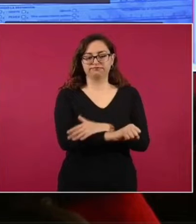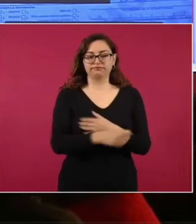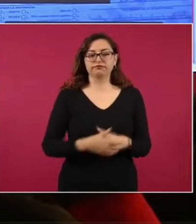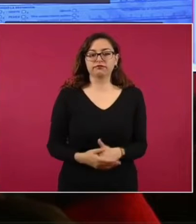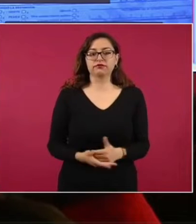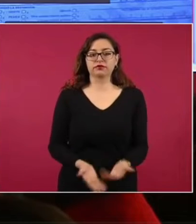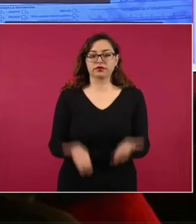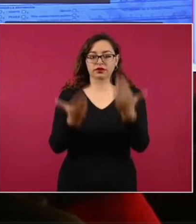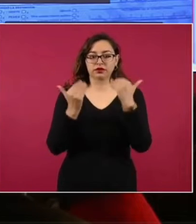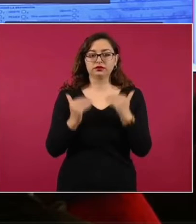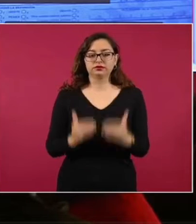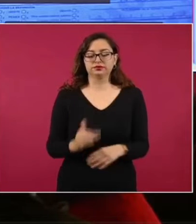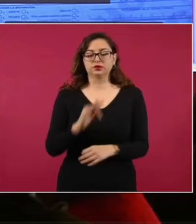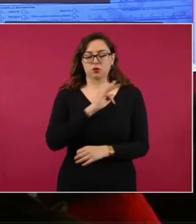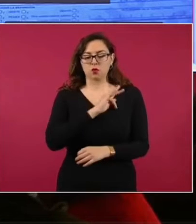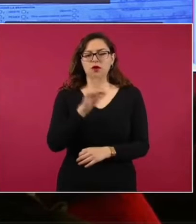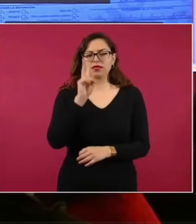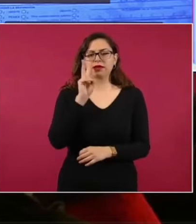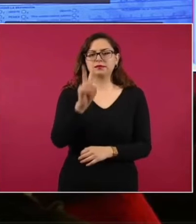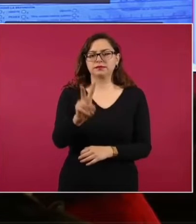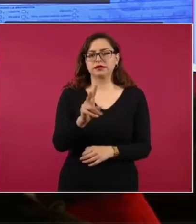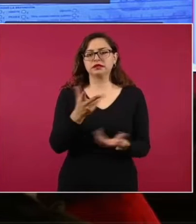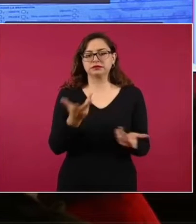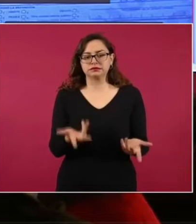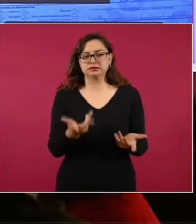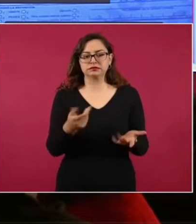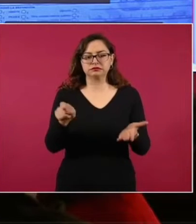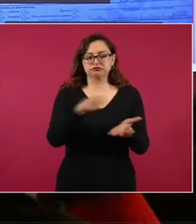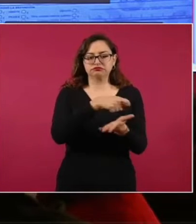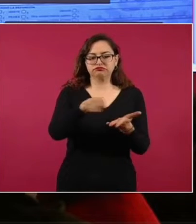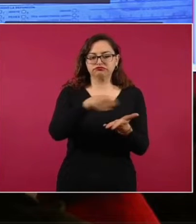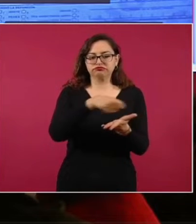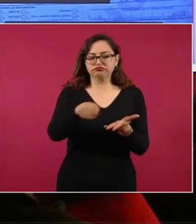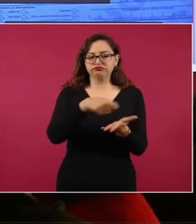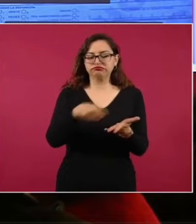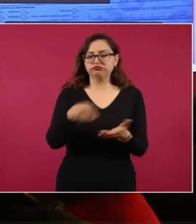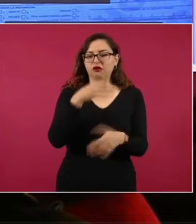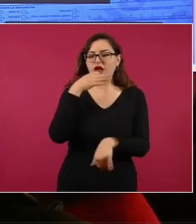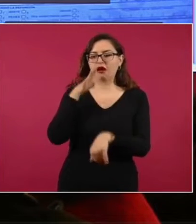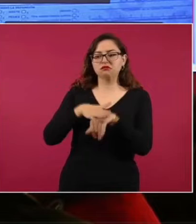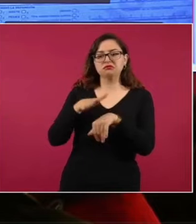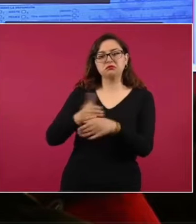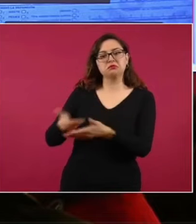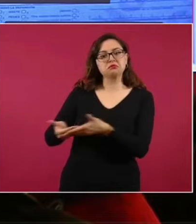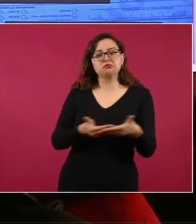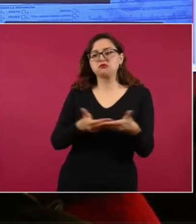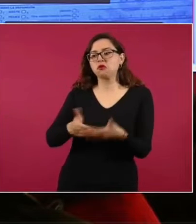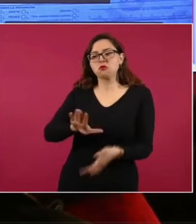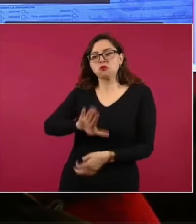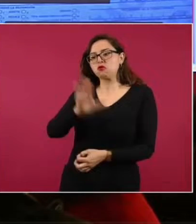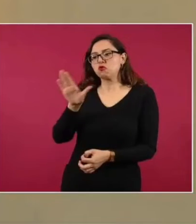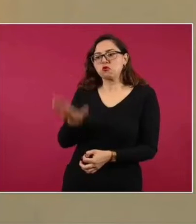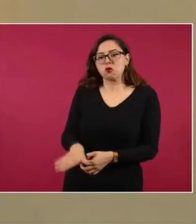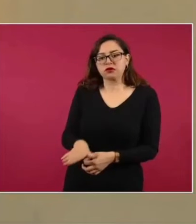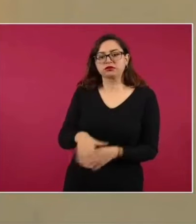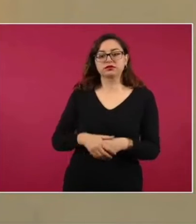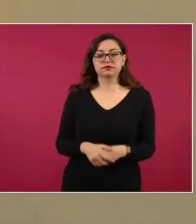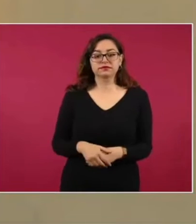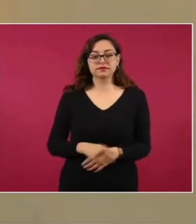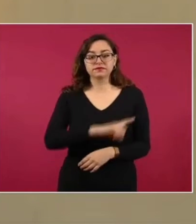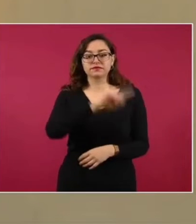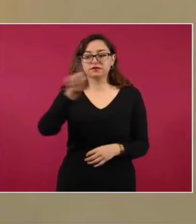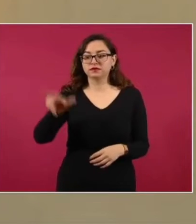certificados, primero se atribuyó a la causa de la muerte un choque hipovolémico y después a un